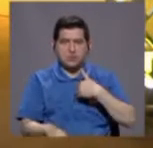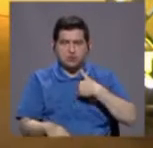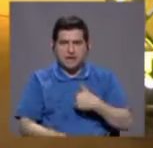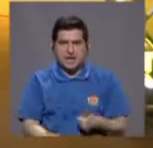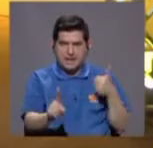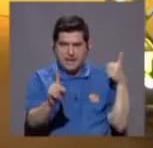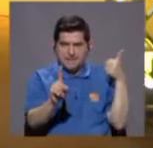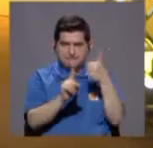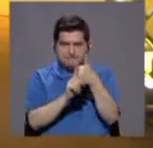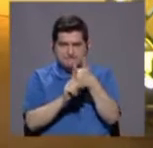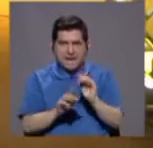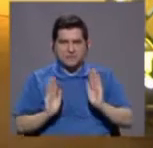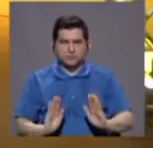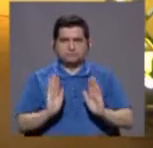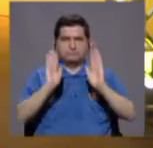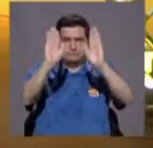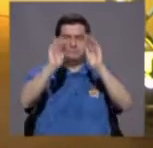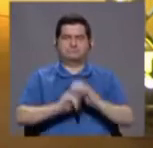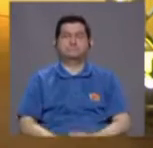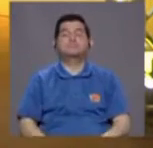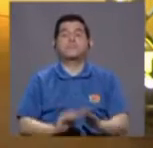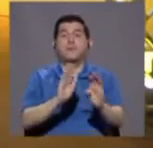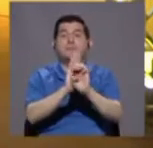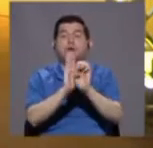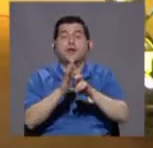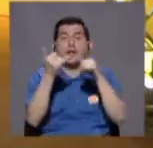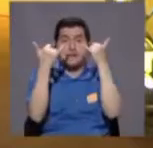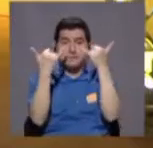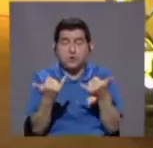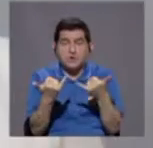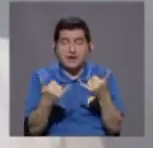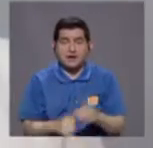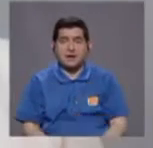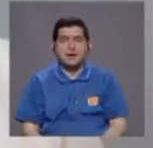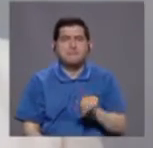impacto extraordinario y, por ejemplo, ya hacia